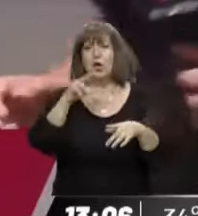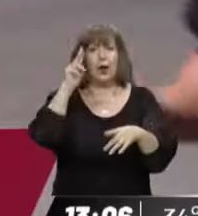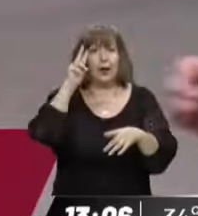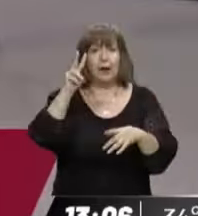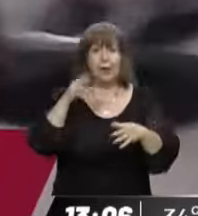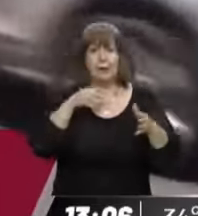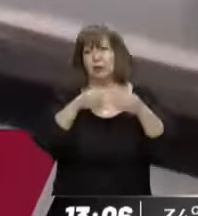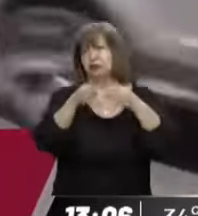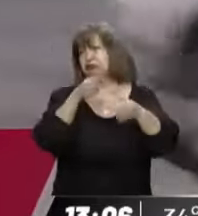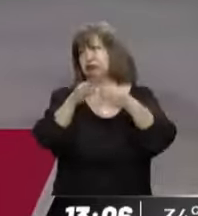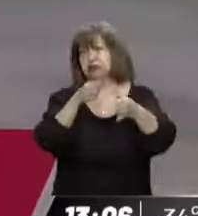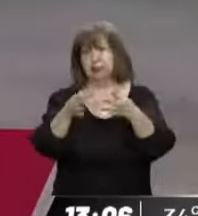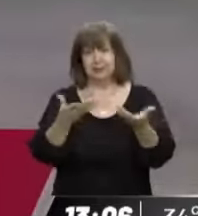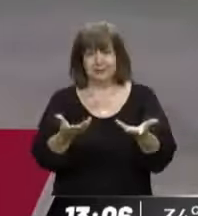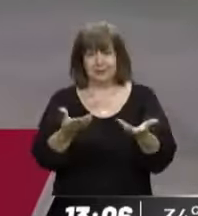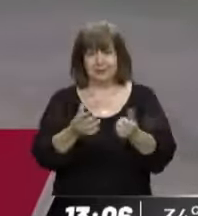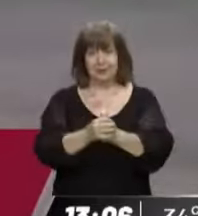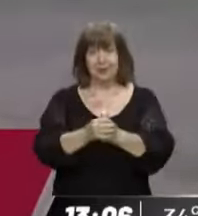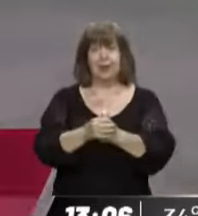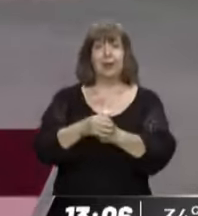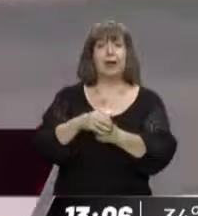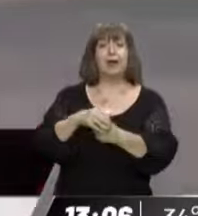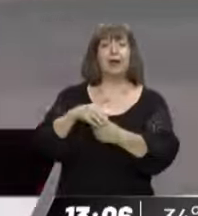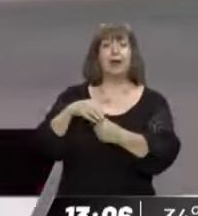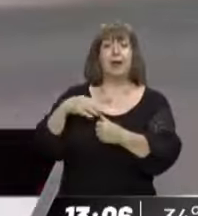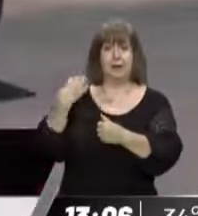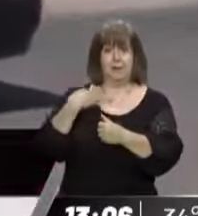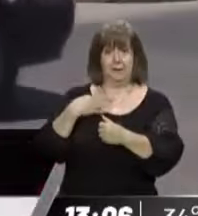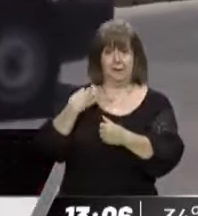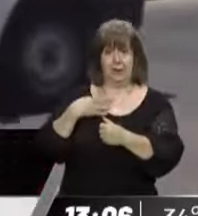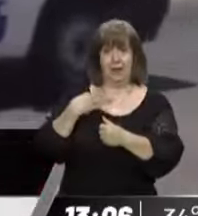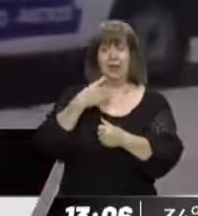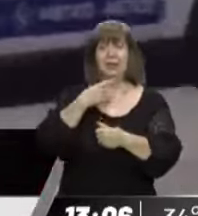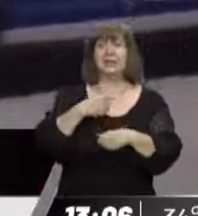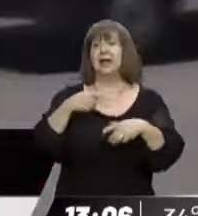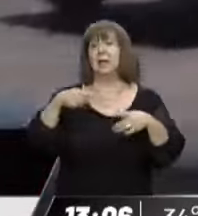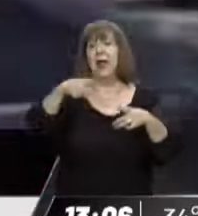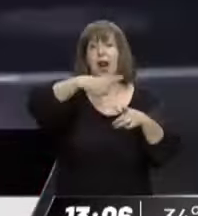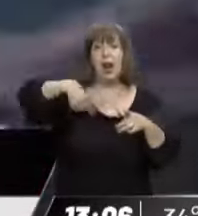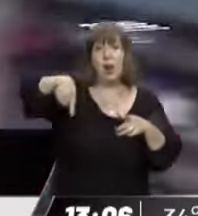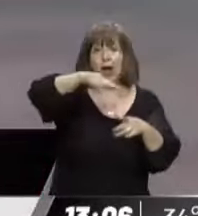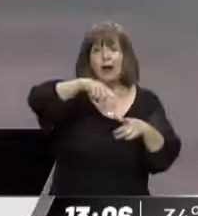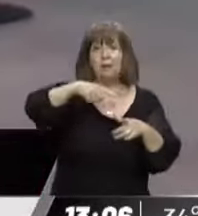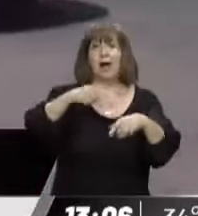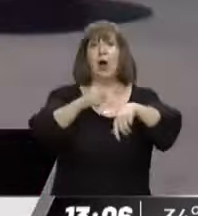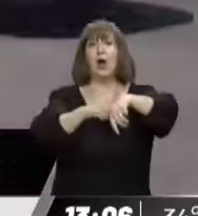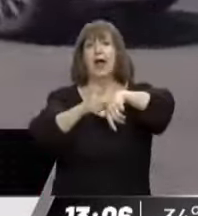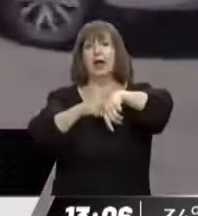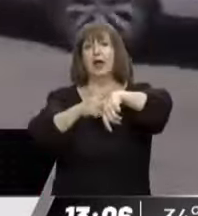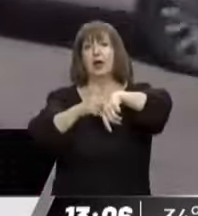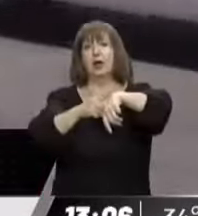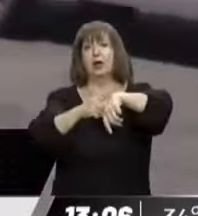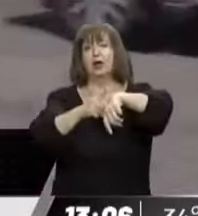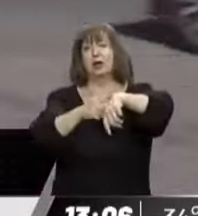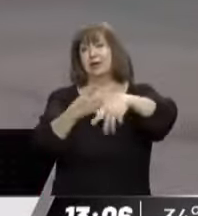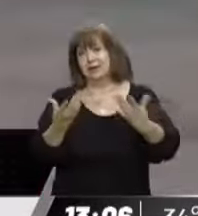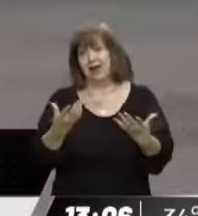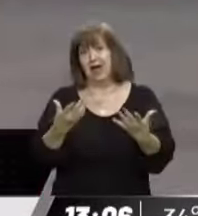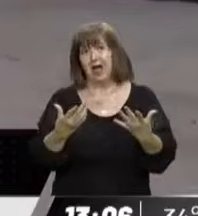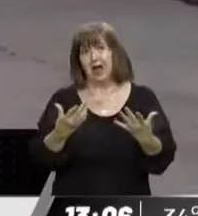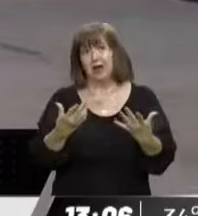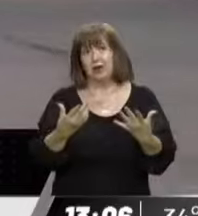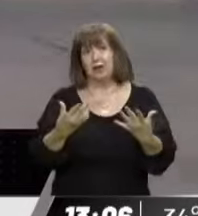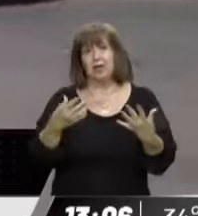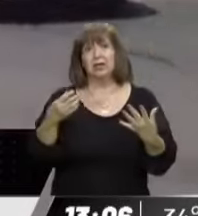hora Claro porque tenés dos cosas tenés el punto y el horario total el